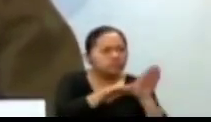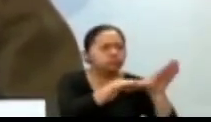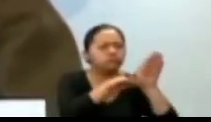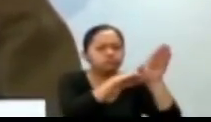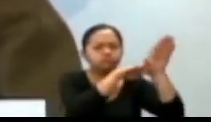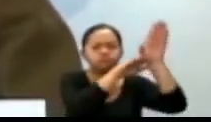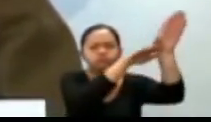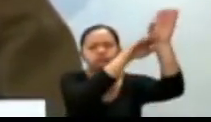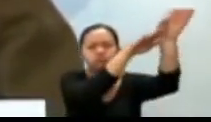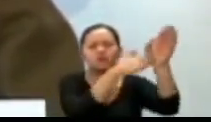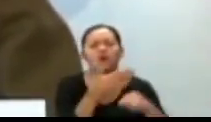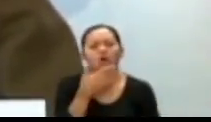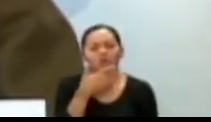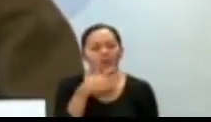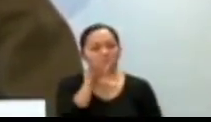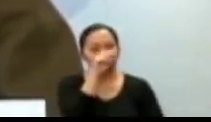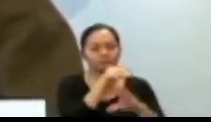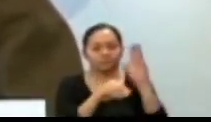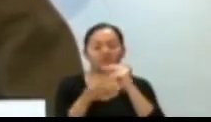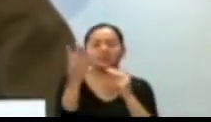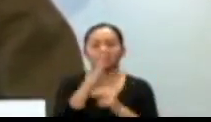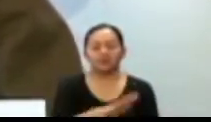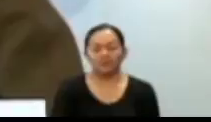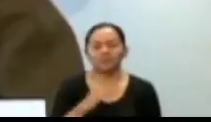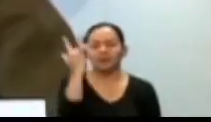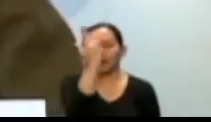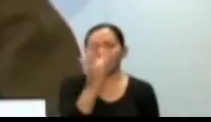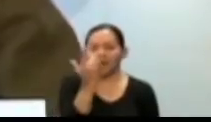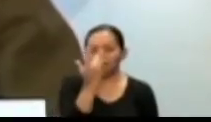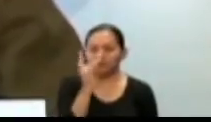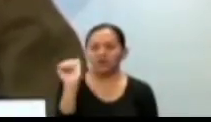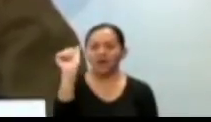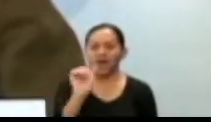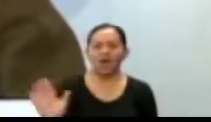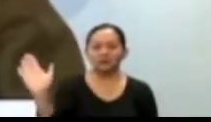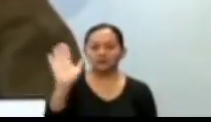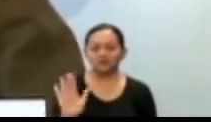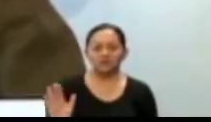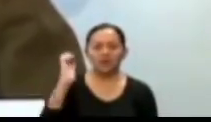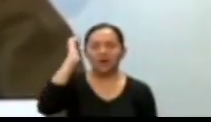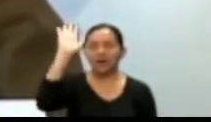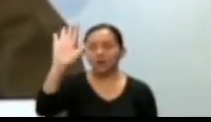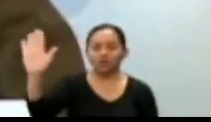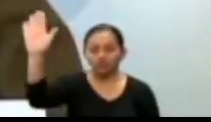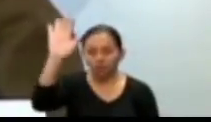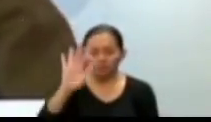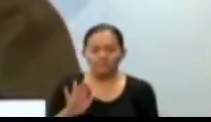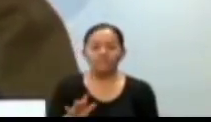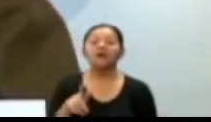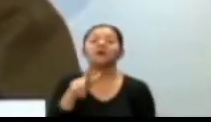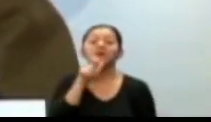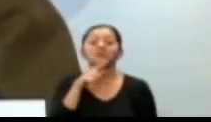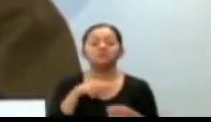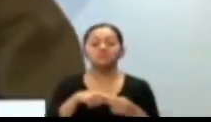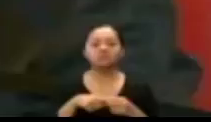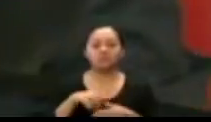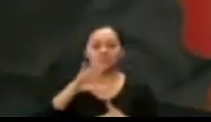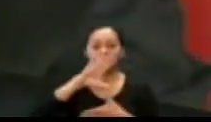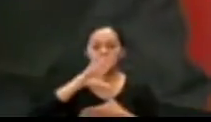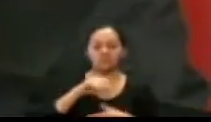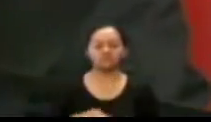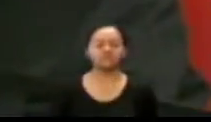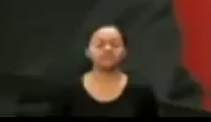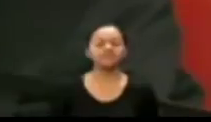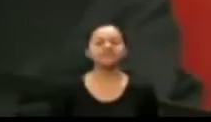representantes de otras organizaciones de África, de Asia, de Europa y por supuesto también de nuestra América. Y a